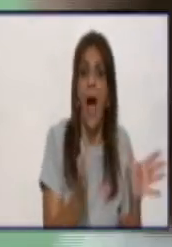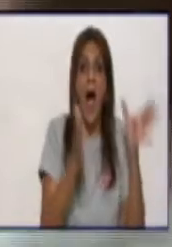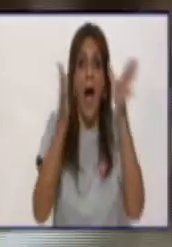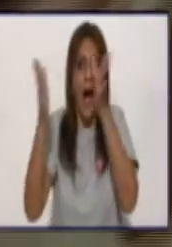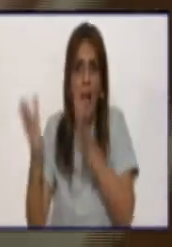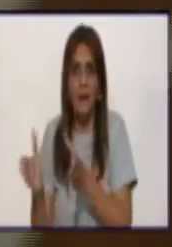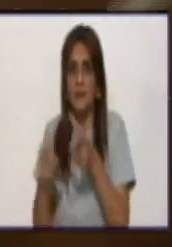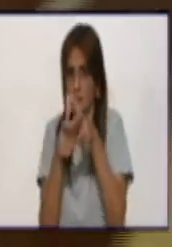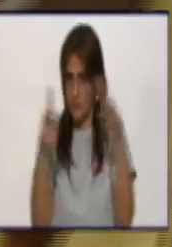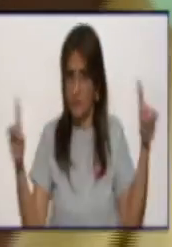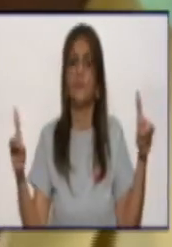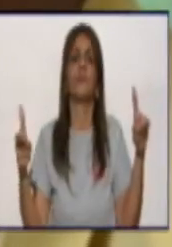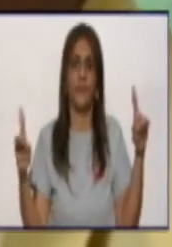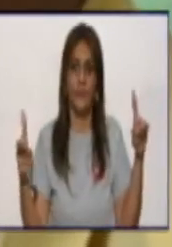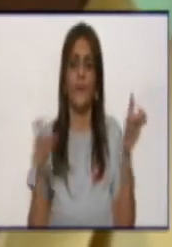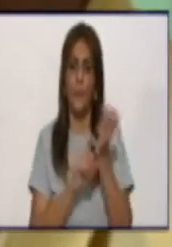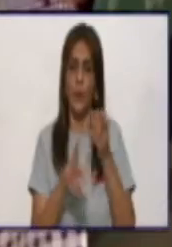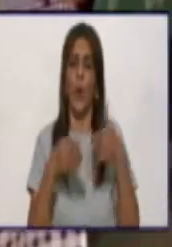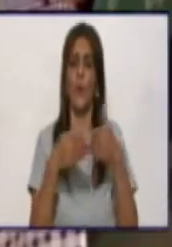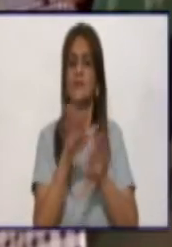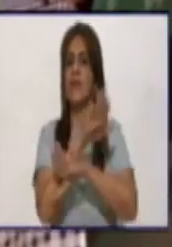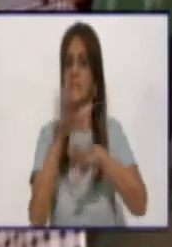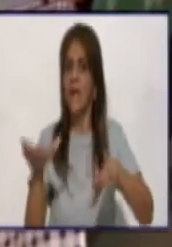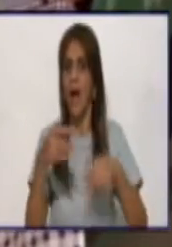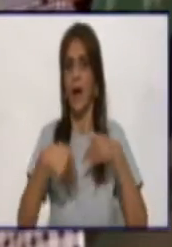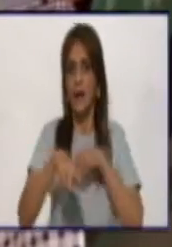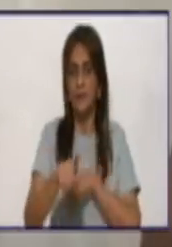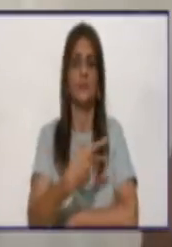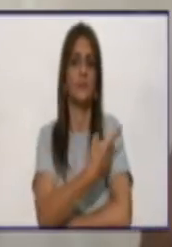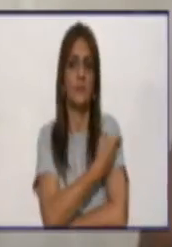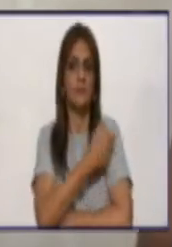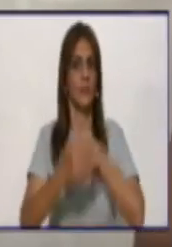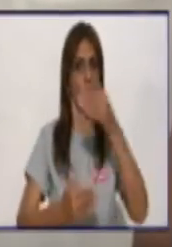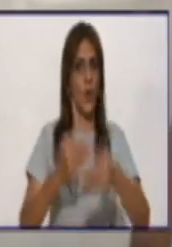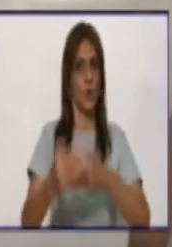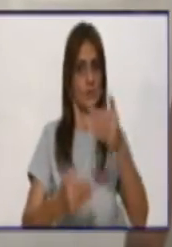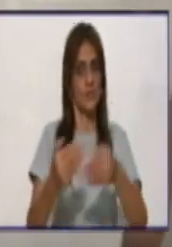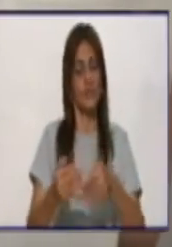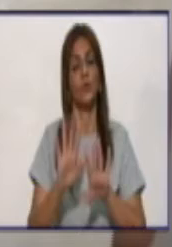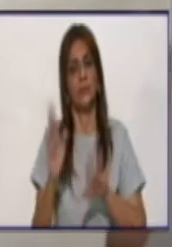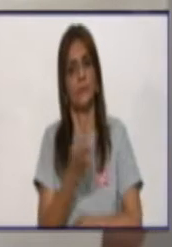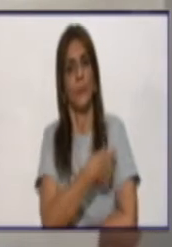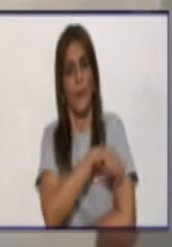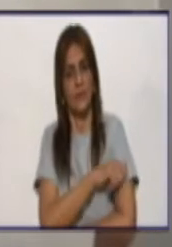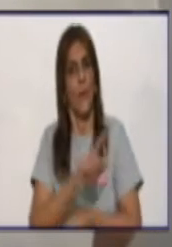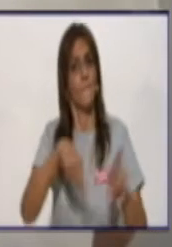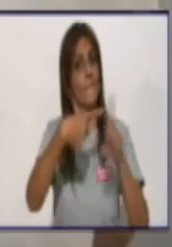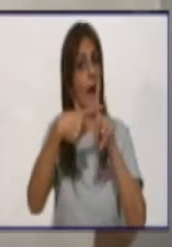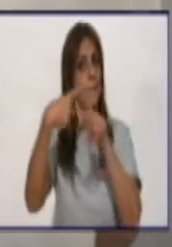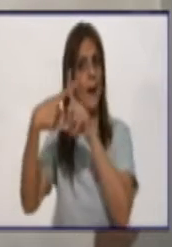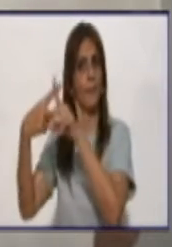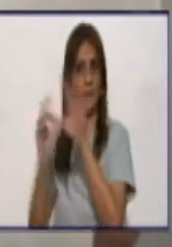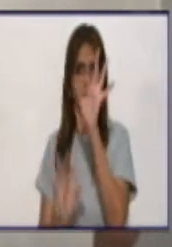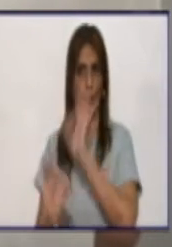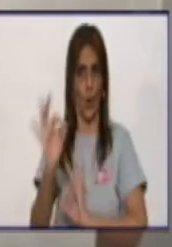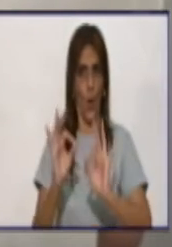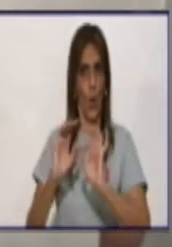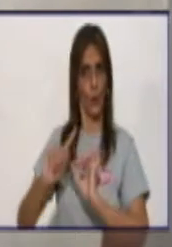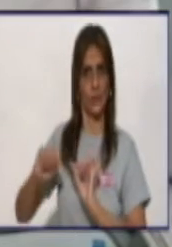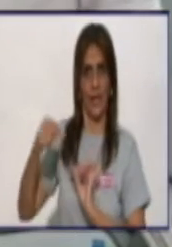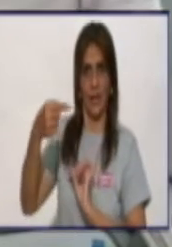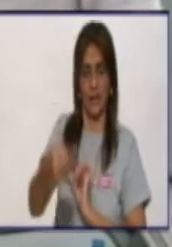vacunar cubierto por la vacunación y que por supuesto estará protegido eso es un primer